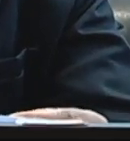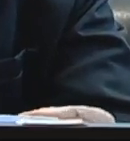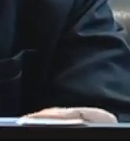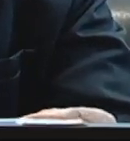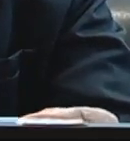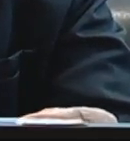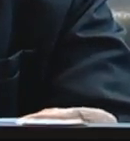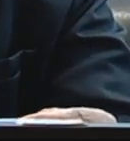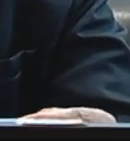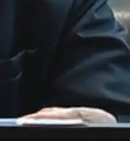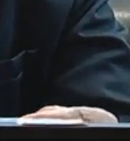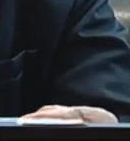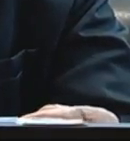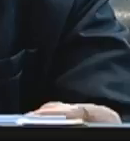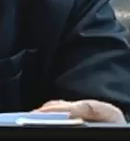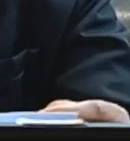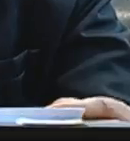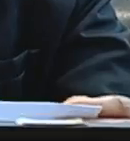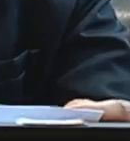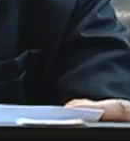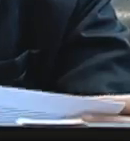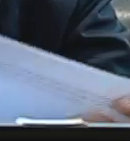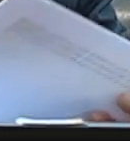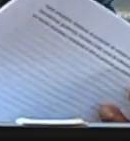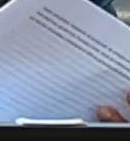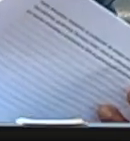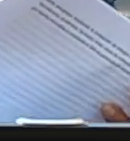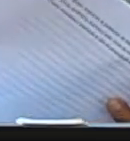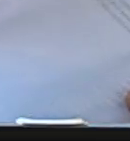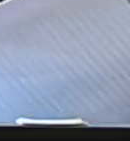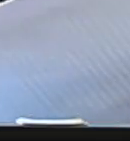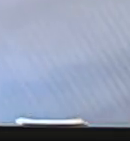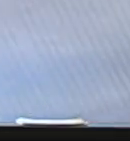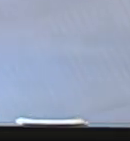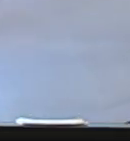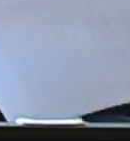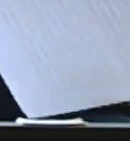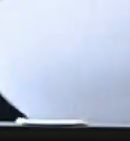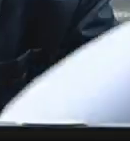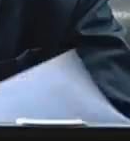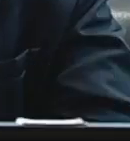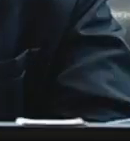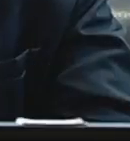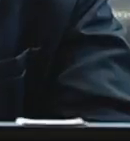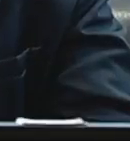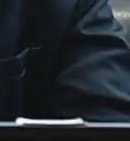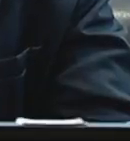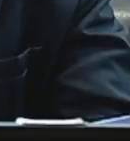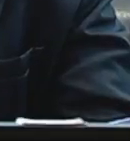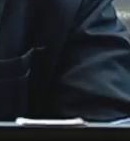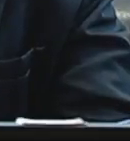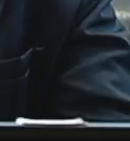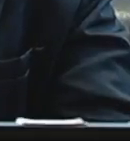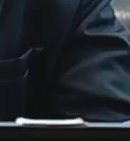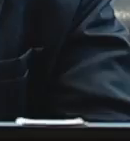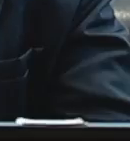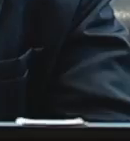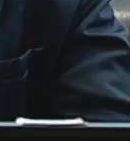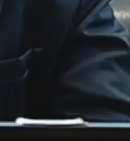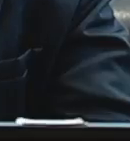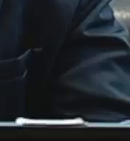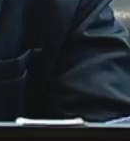de países vecinos. Resulta que el 2000, El 2018,